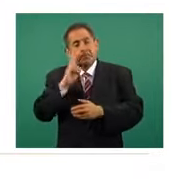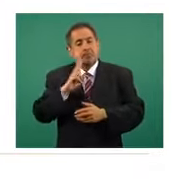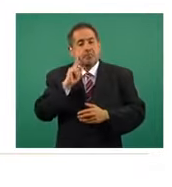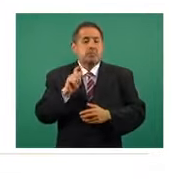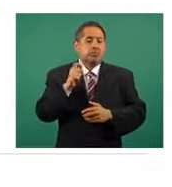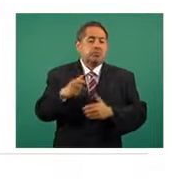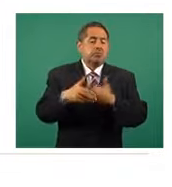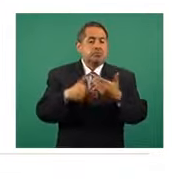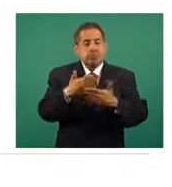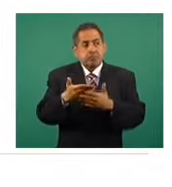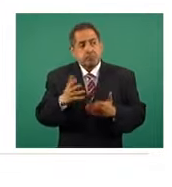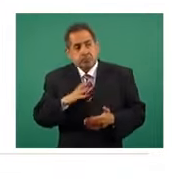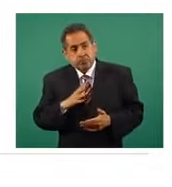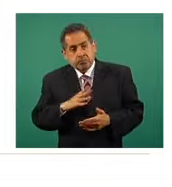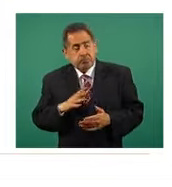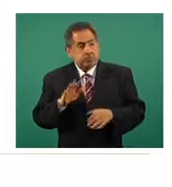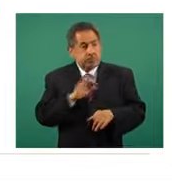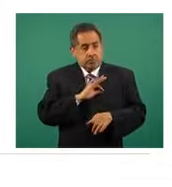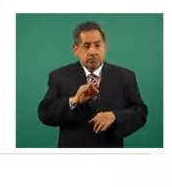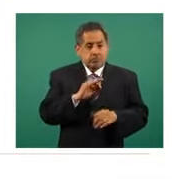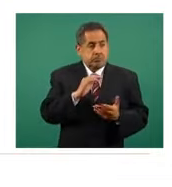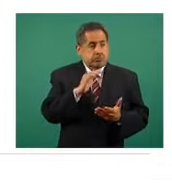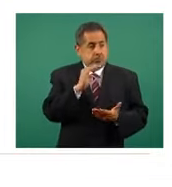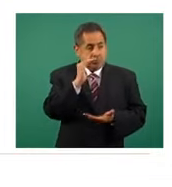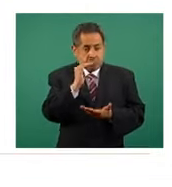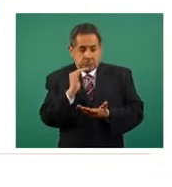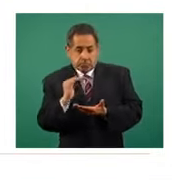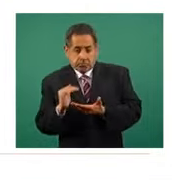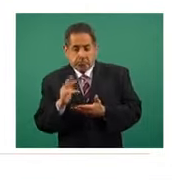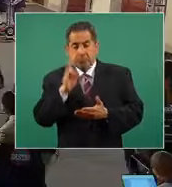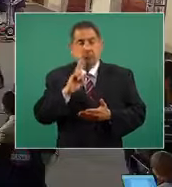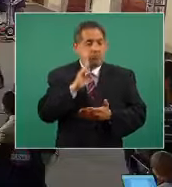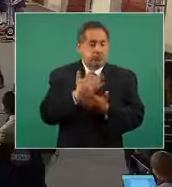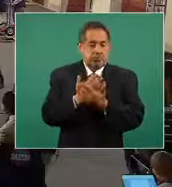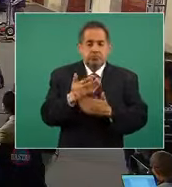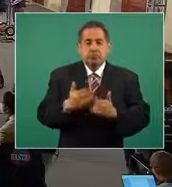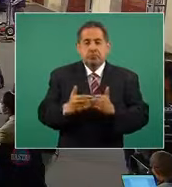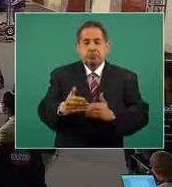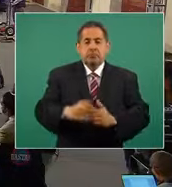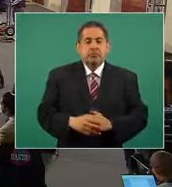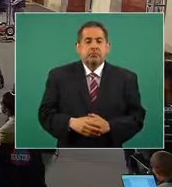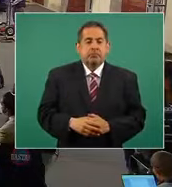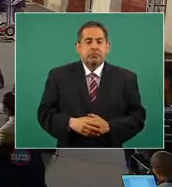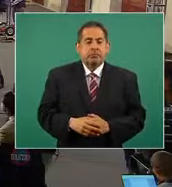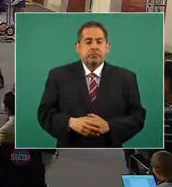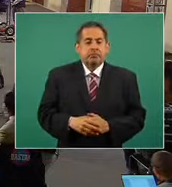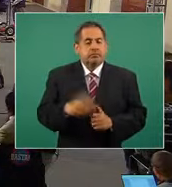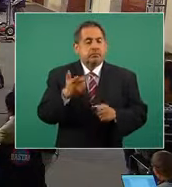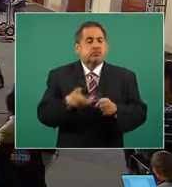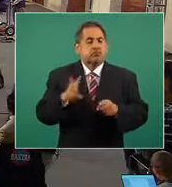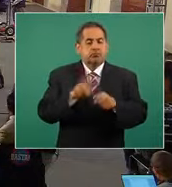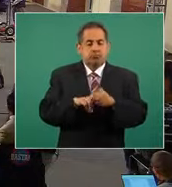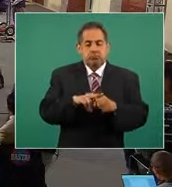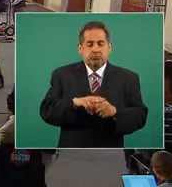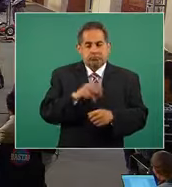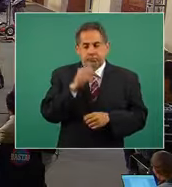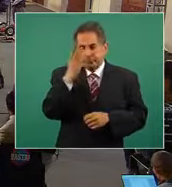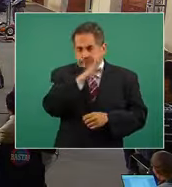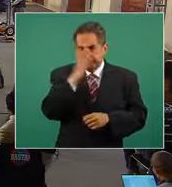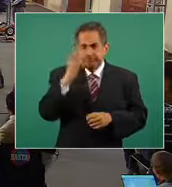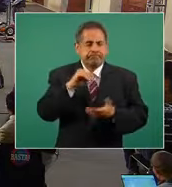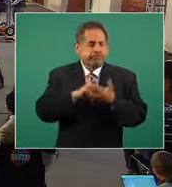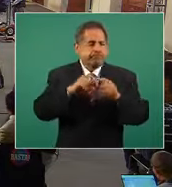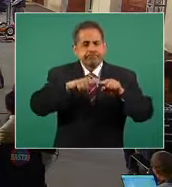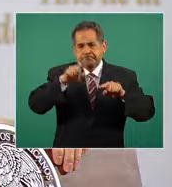declarar si existe ya una tendencia sostenida de reducción. La siguiente. La hospitalización todavía es inconstante, existen